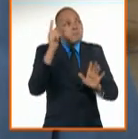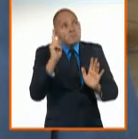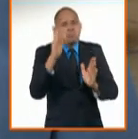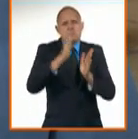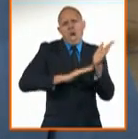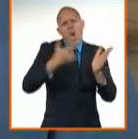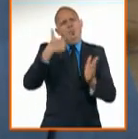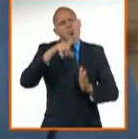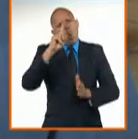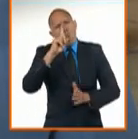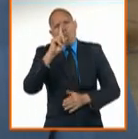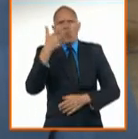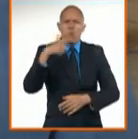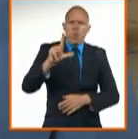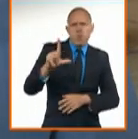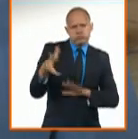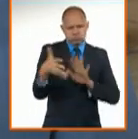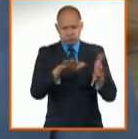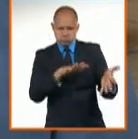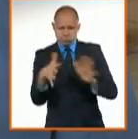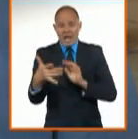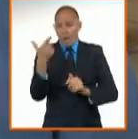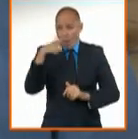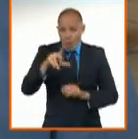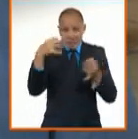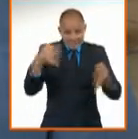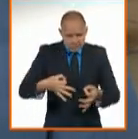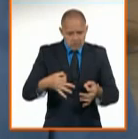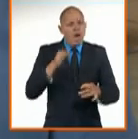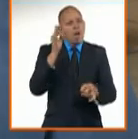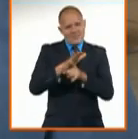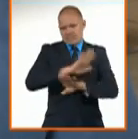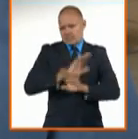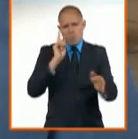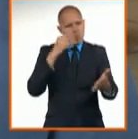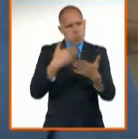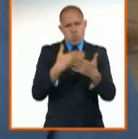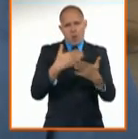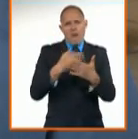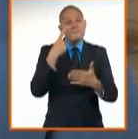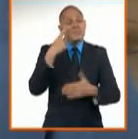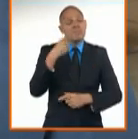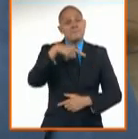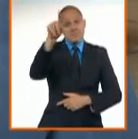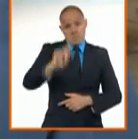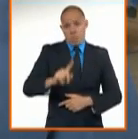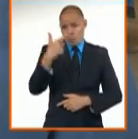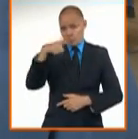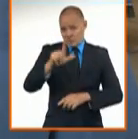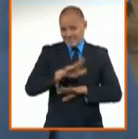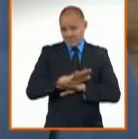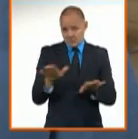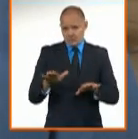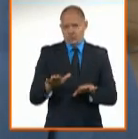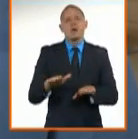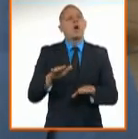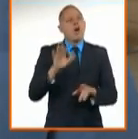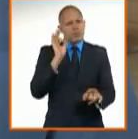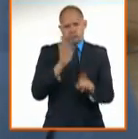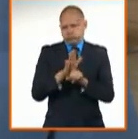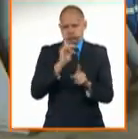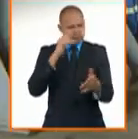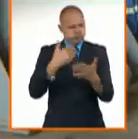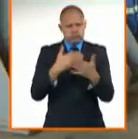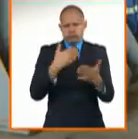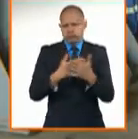estaríamos haciendo ya las pruebas particularmente para el primero de julio tenemos previsto hacer el rodaje de